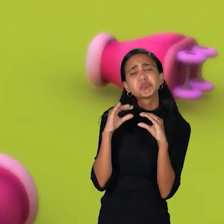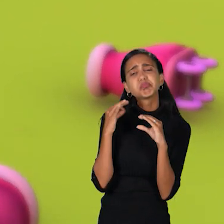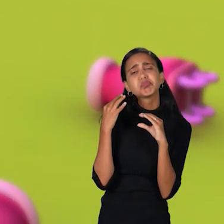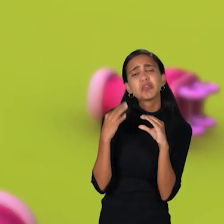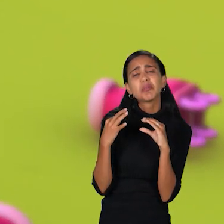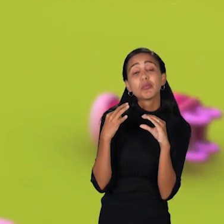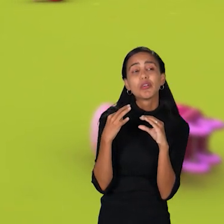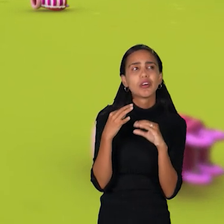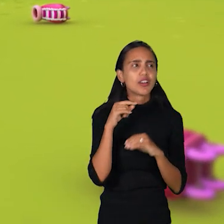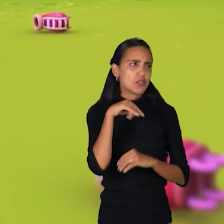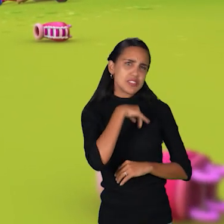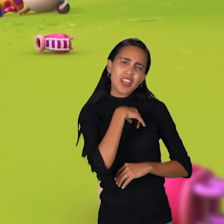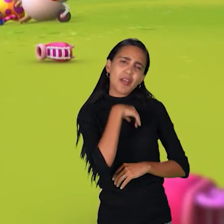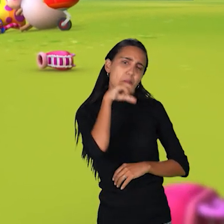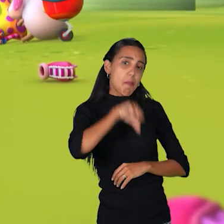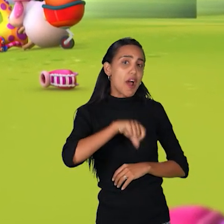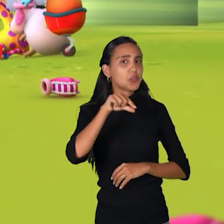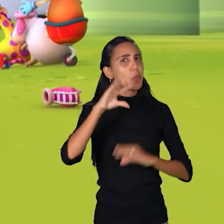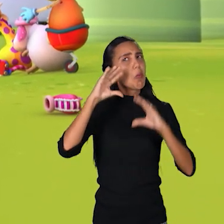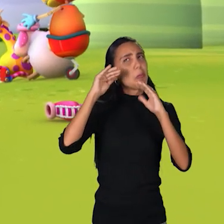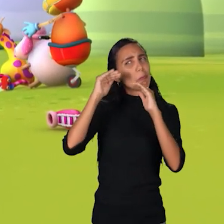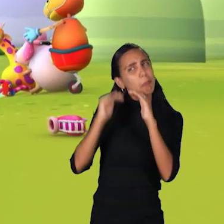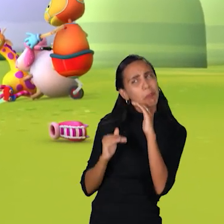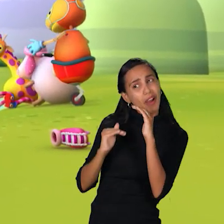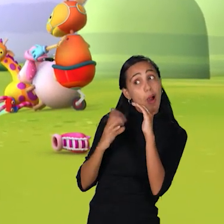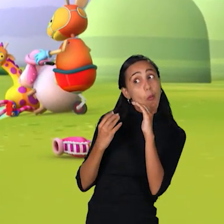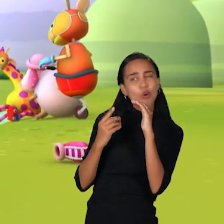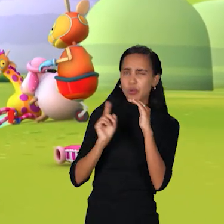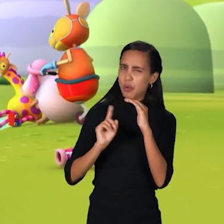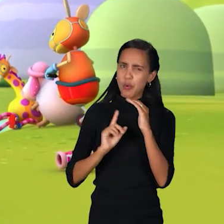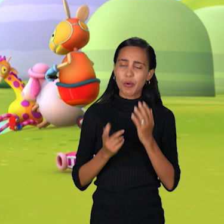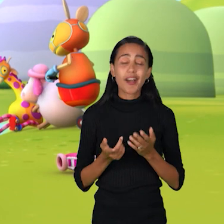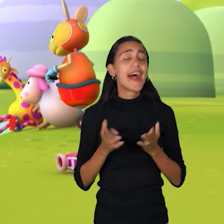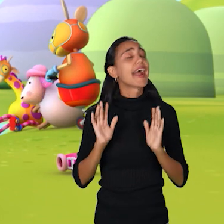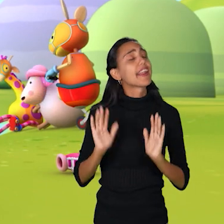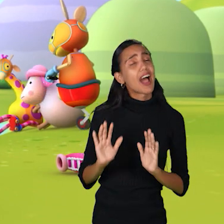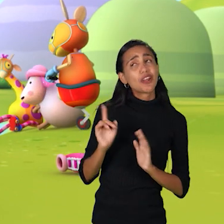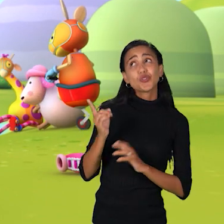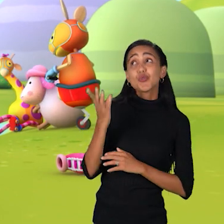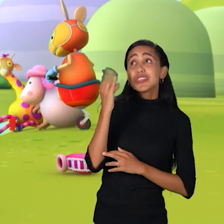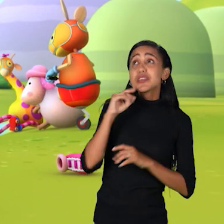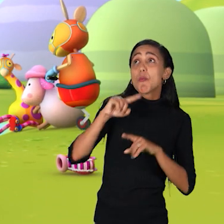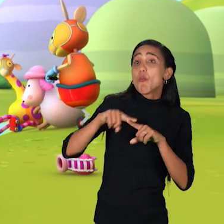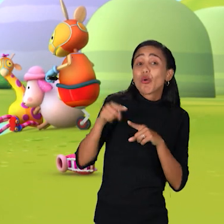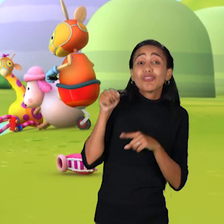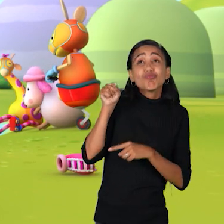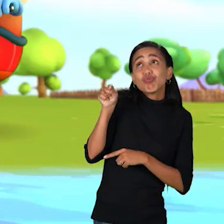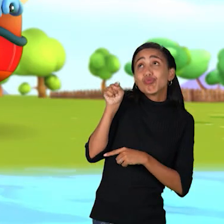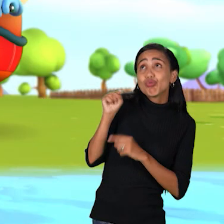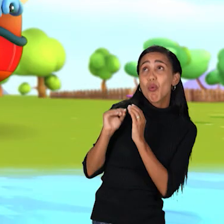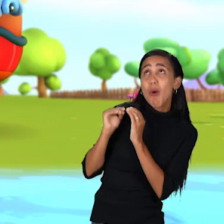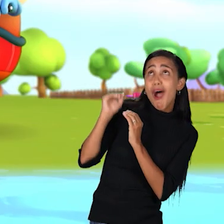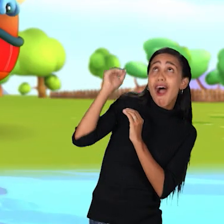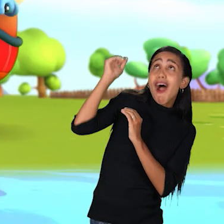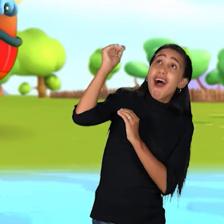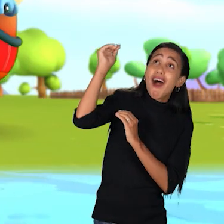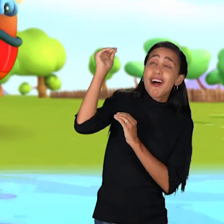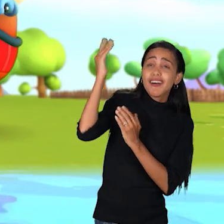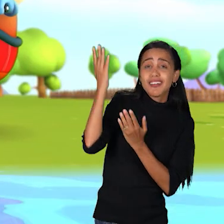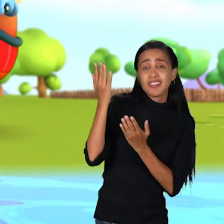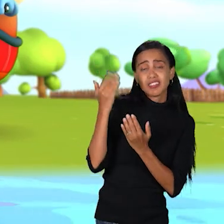No te pongas así, Linda. No eres tan pequeña. Ya, claro. Lo dices tú porque eres alto.